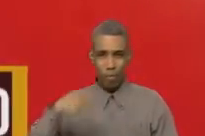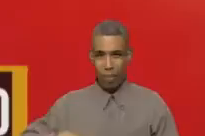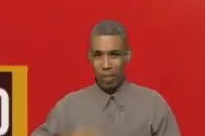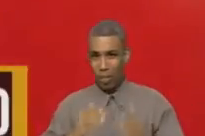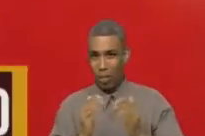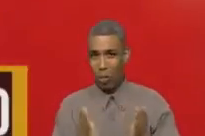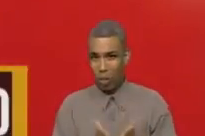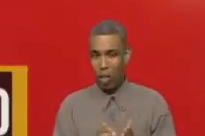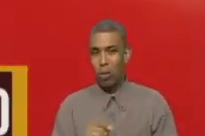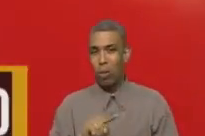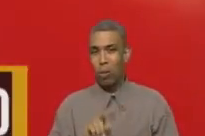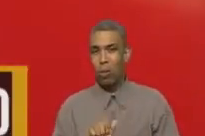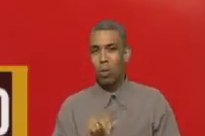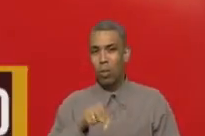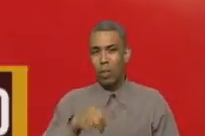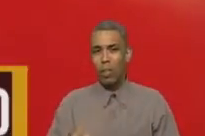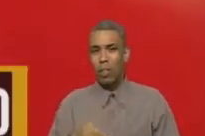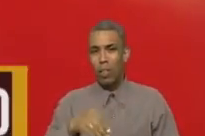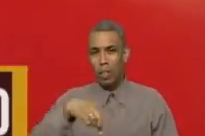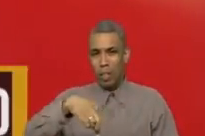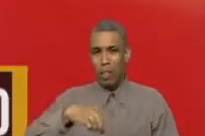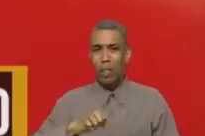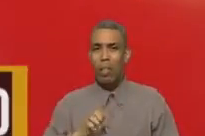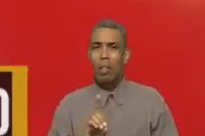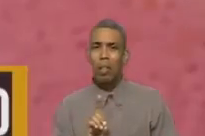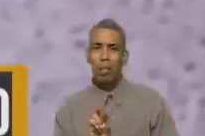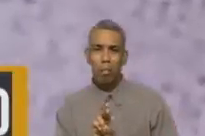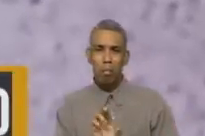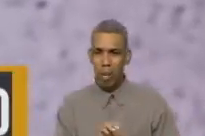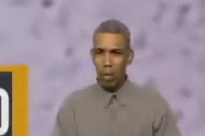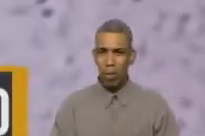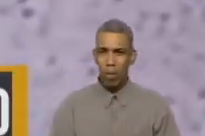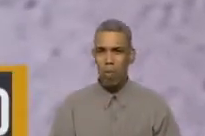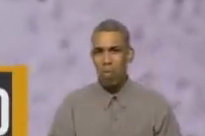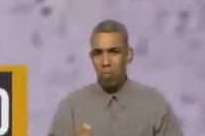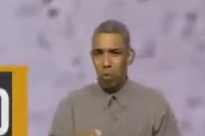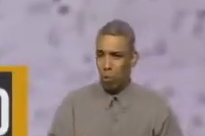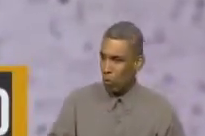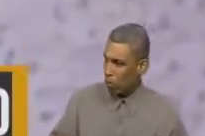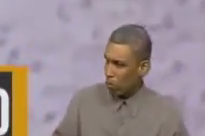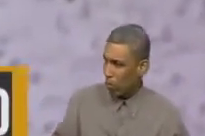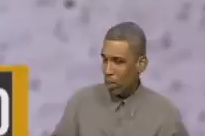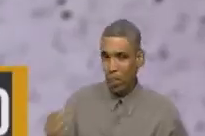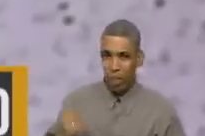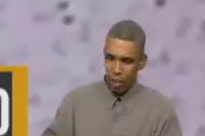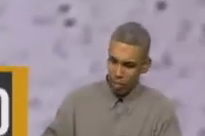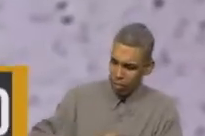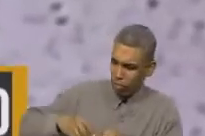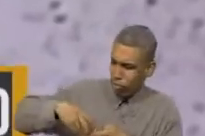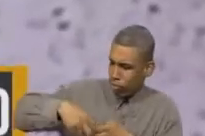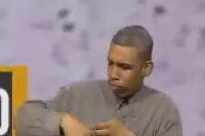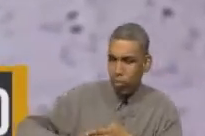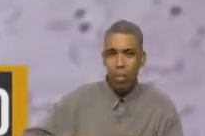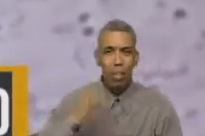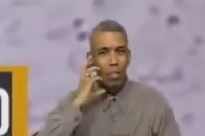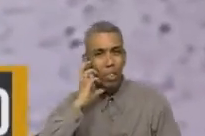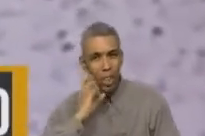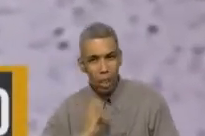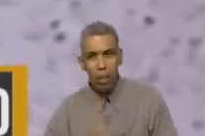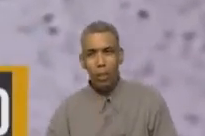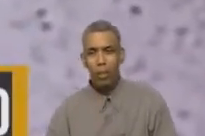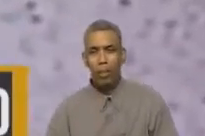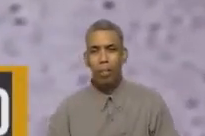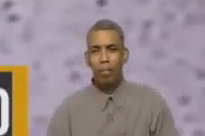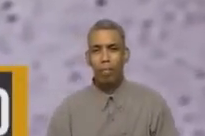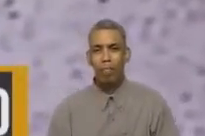Claver, donde amigos de lo ajeno han venido los últimos tres días y nos han afectado. De pronto